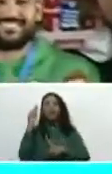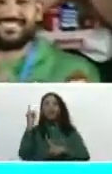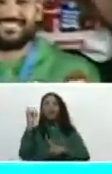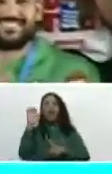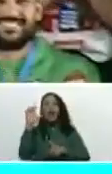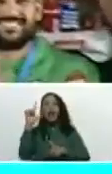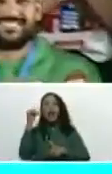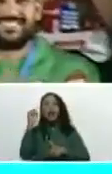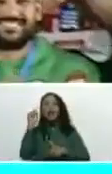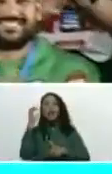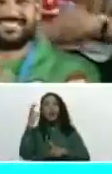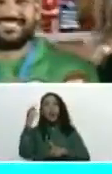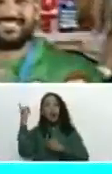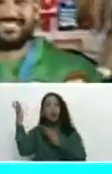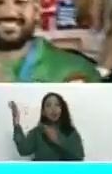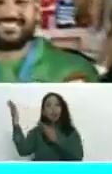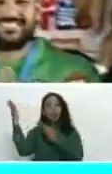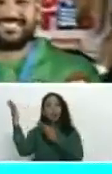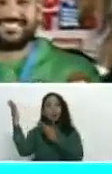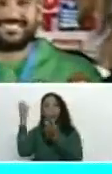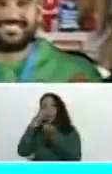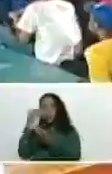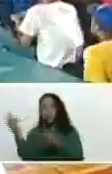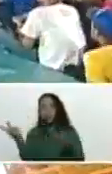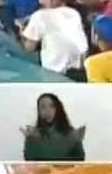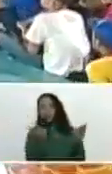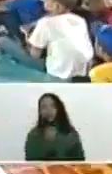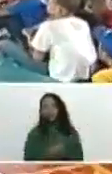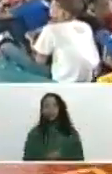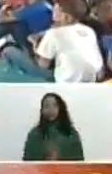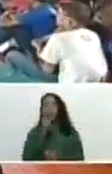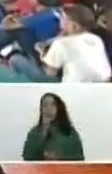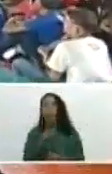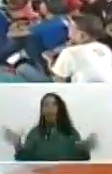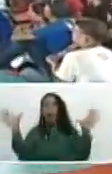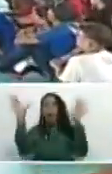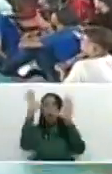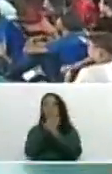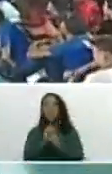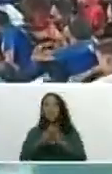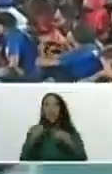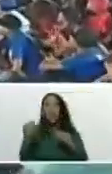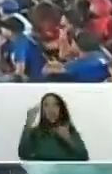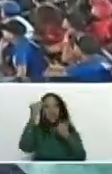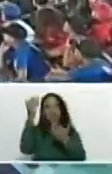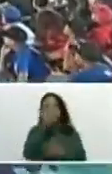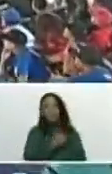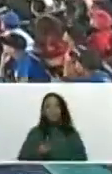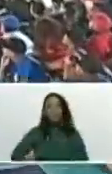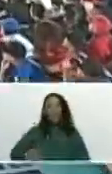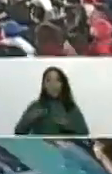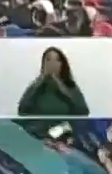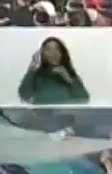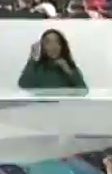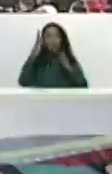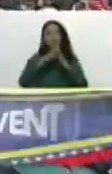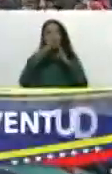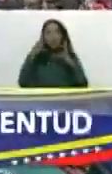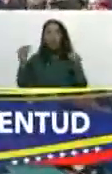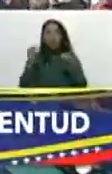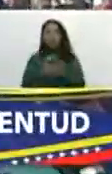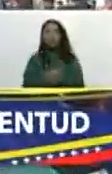Valentina Arroyo. Bienvenida, Urielis. Muy buenas noches a todos. Saludos, presidente. Saludos a todos